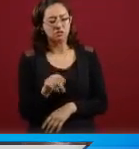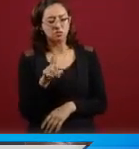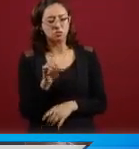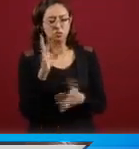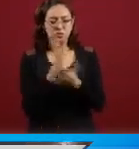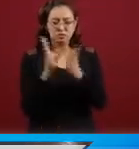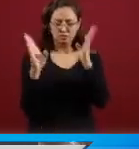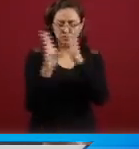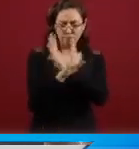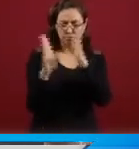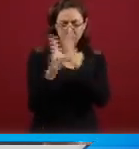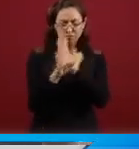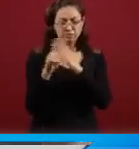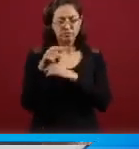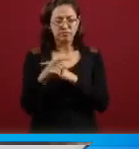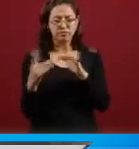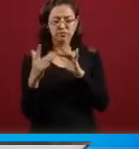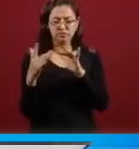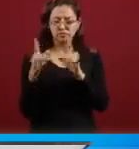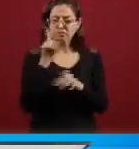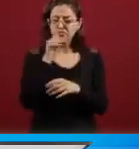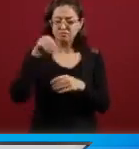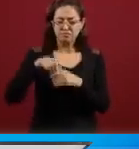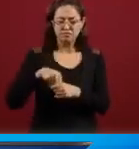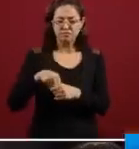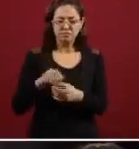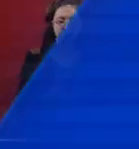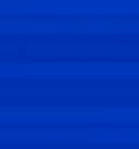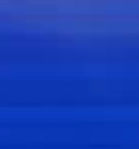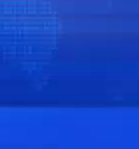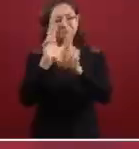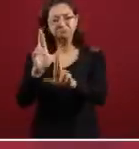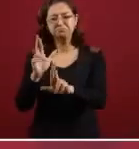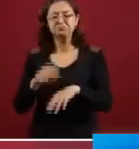Juárez: nada por la fuerza, todo por la razón y la justicia.